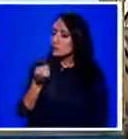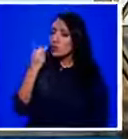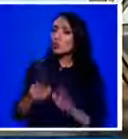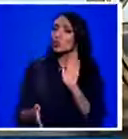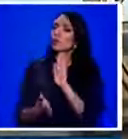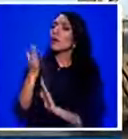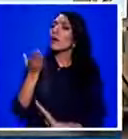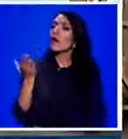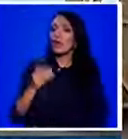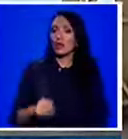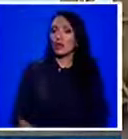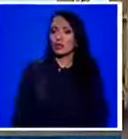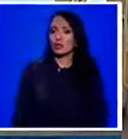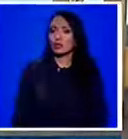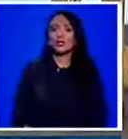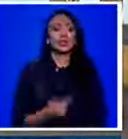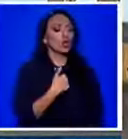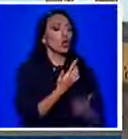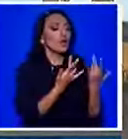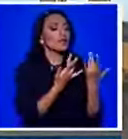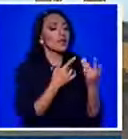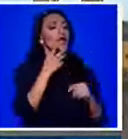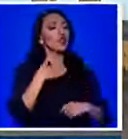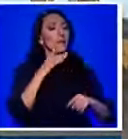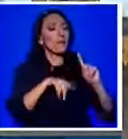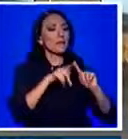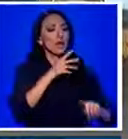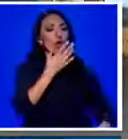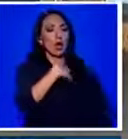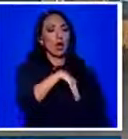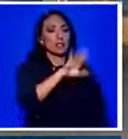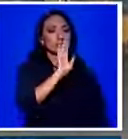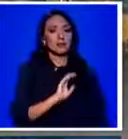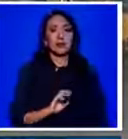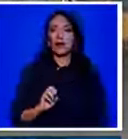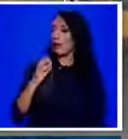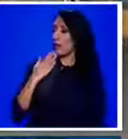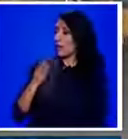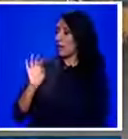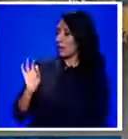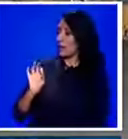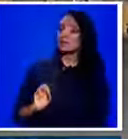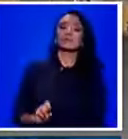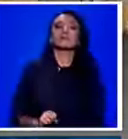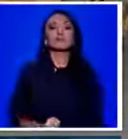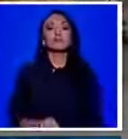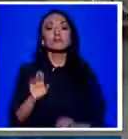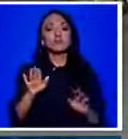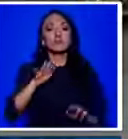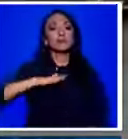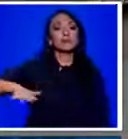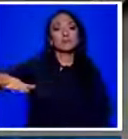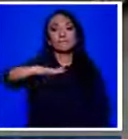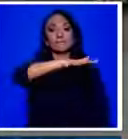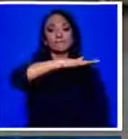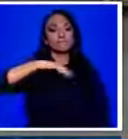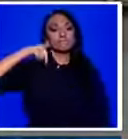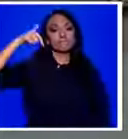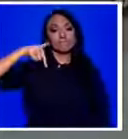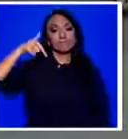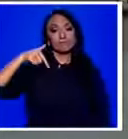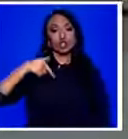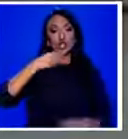¿Hacia dónde quiere ir? Esperando un amigo que viene para despedirlo. Ya. Sí. Muchas gracias, muy amable. Gracias. Bueno, esta es la situación, el panorama.